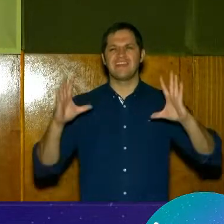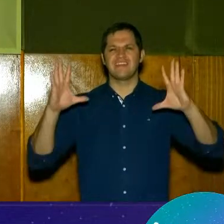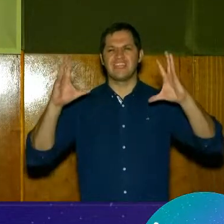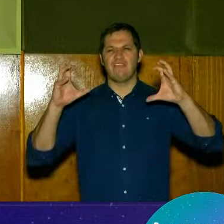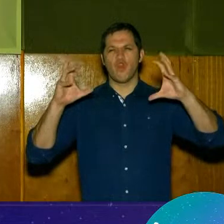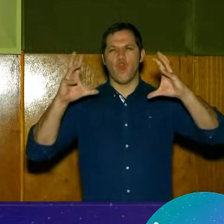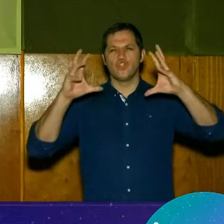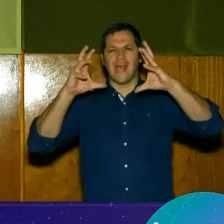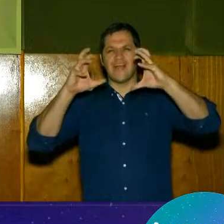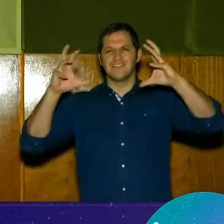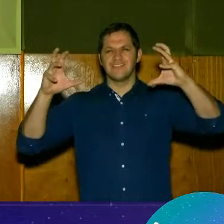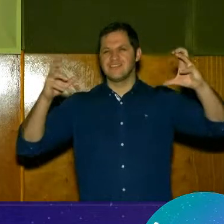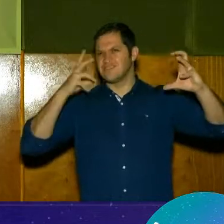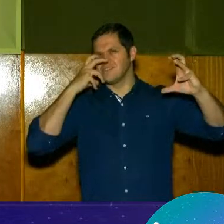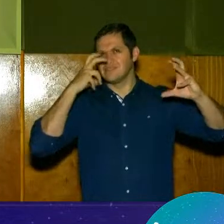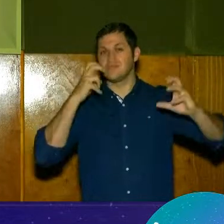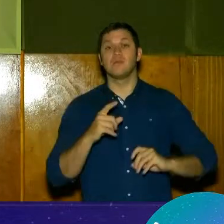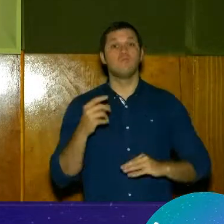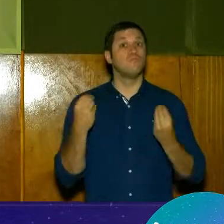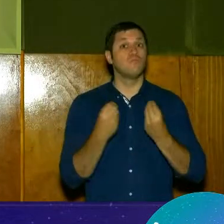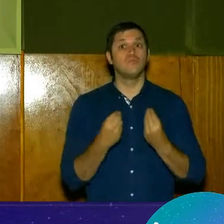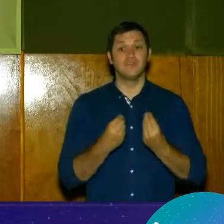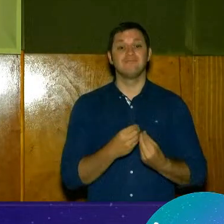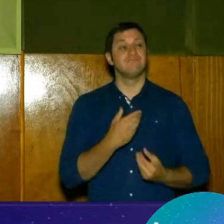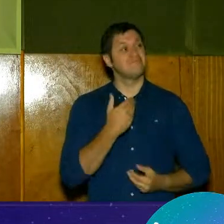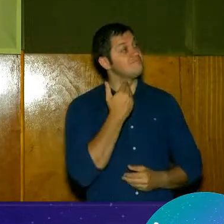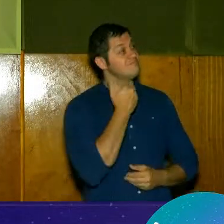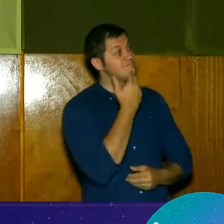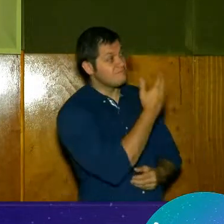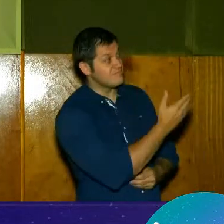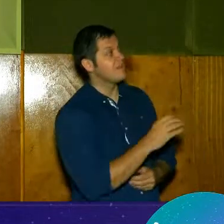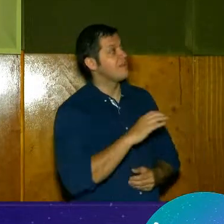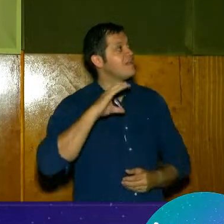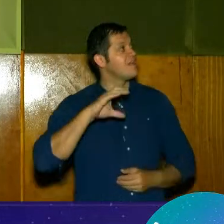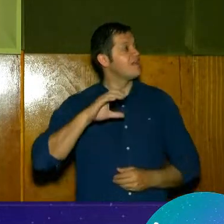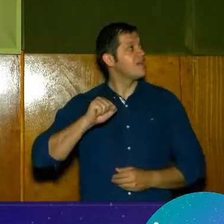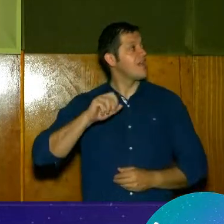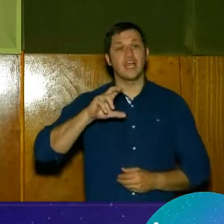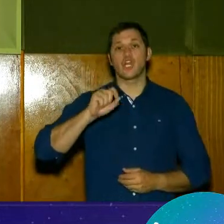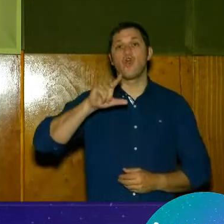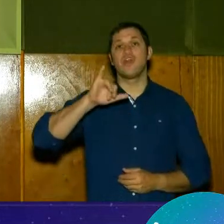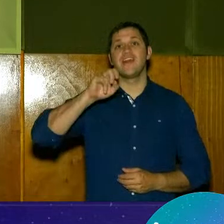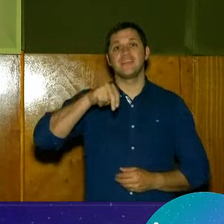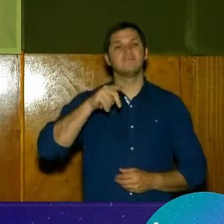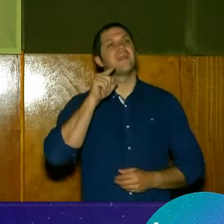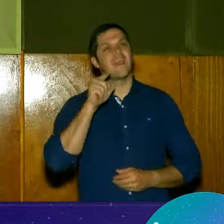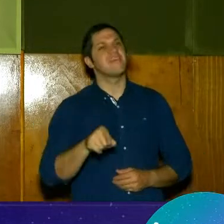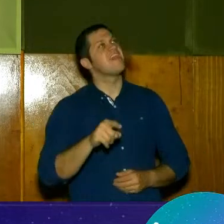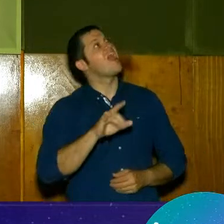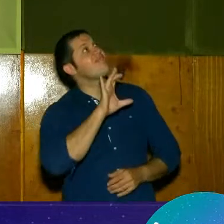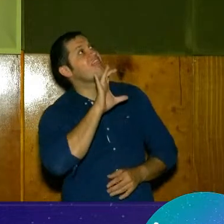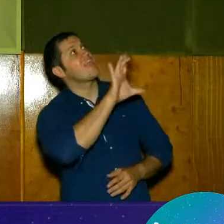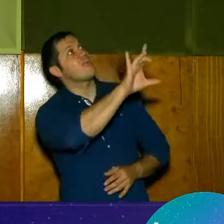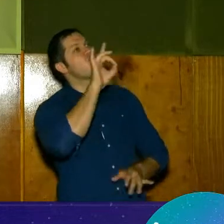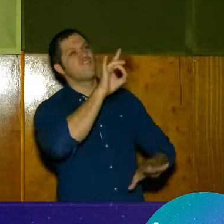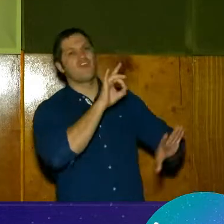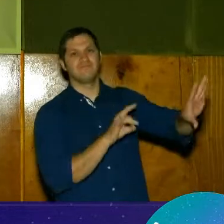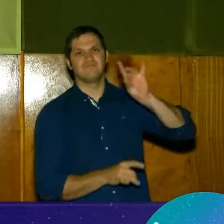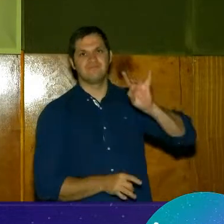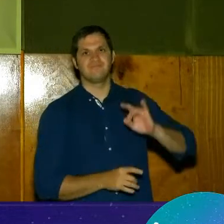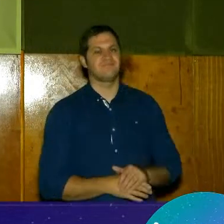centro cultural tienen una exposición de fotografías de nuestro fotógrafo de la comuna y hay un montón de nebulosas fotografiadas